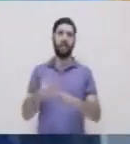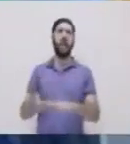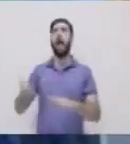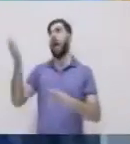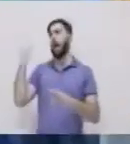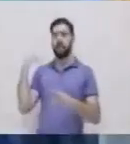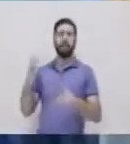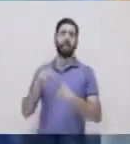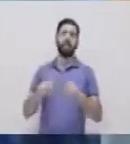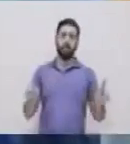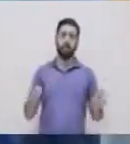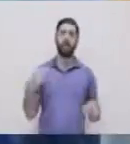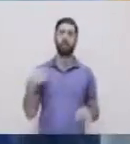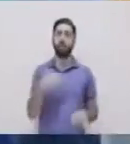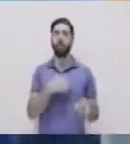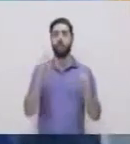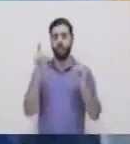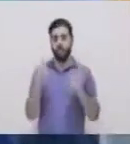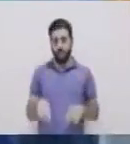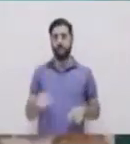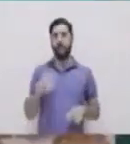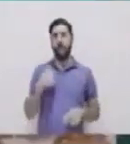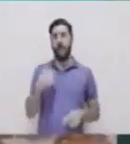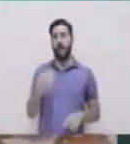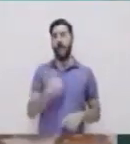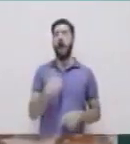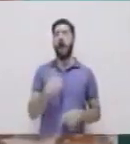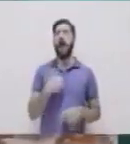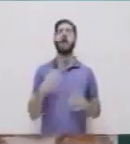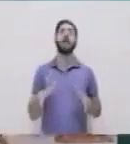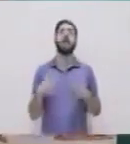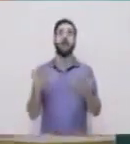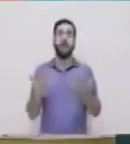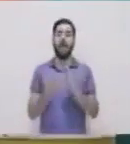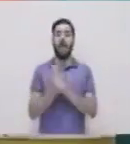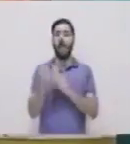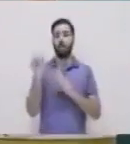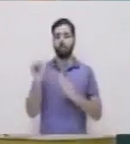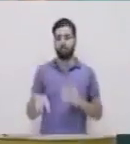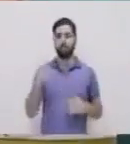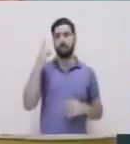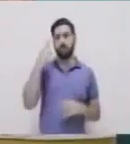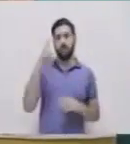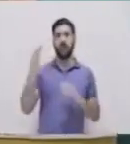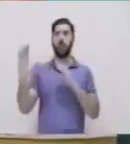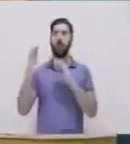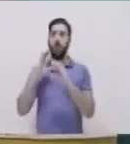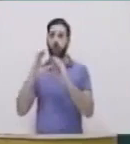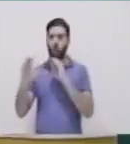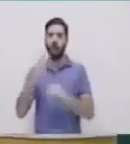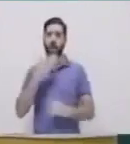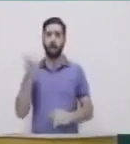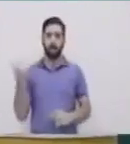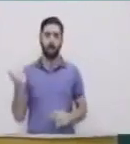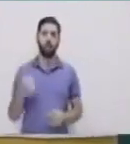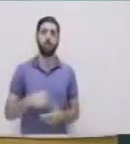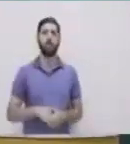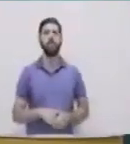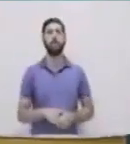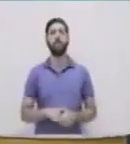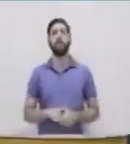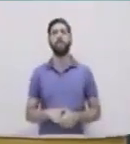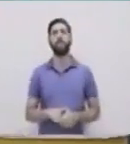necesario que nosotros tengamos ciertas habilidades, no solamente para comunicarnos, sino también al momento de